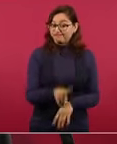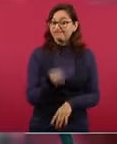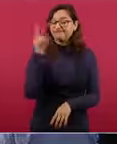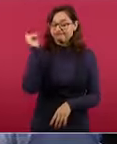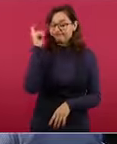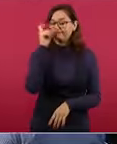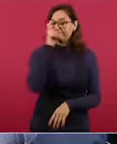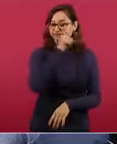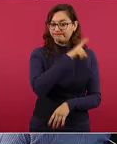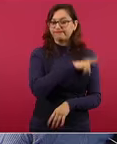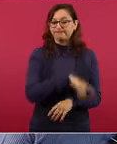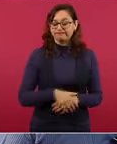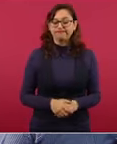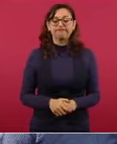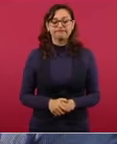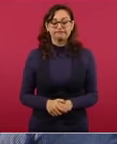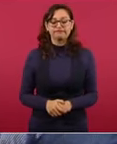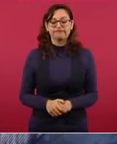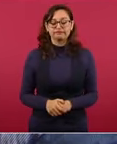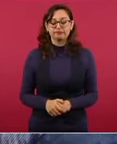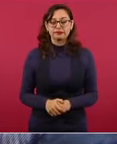y este